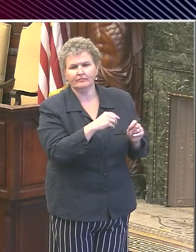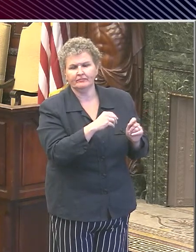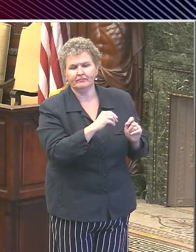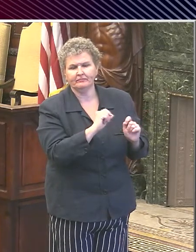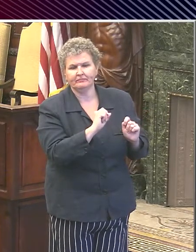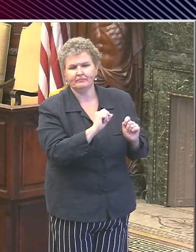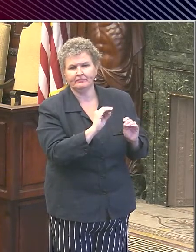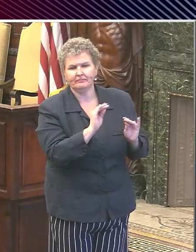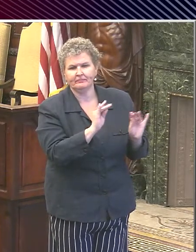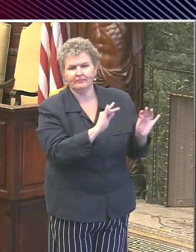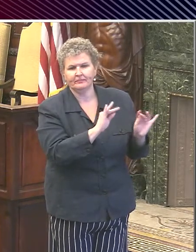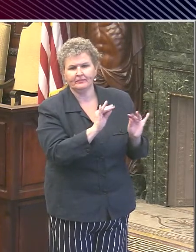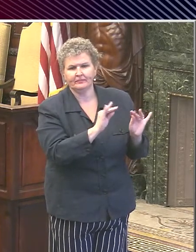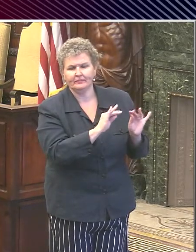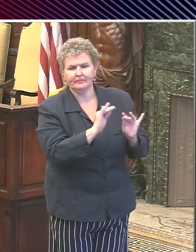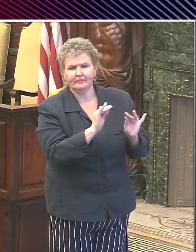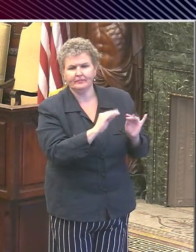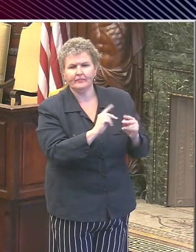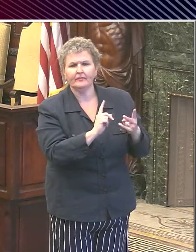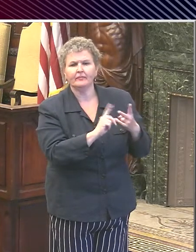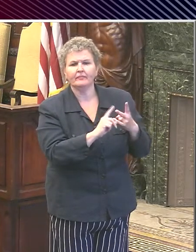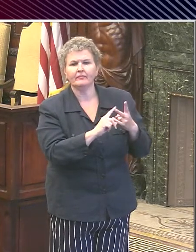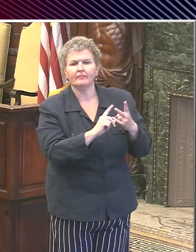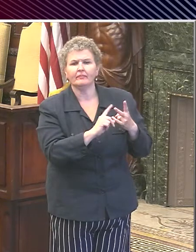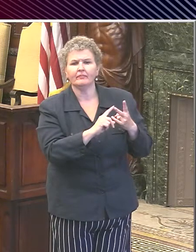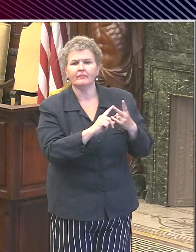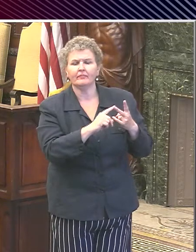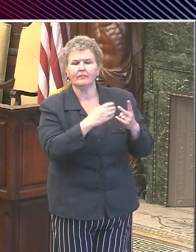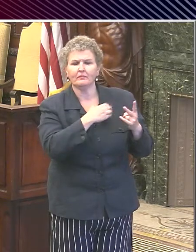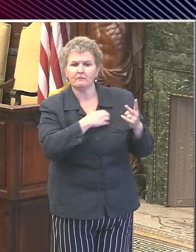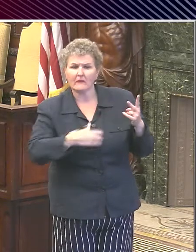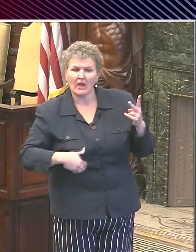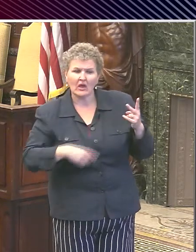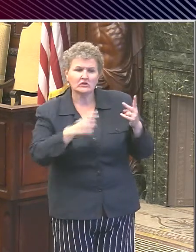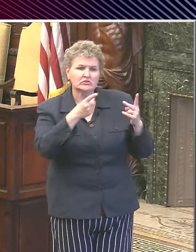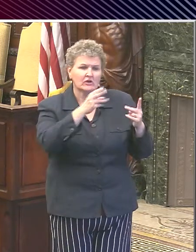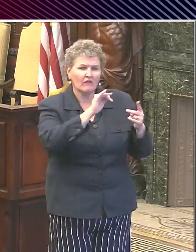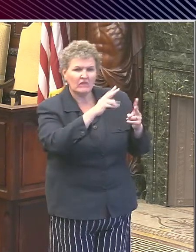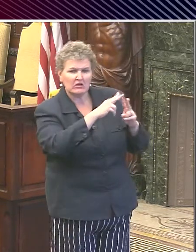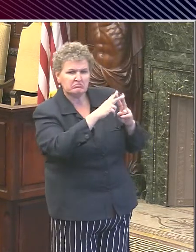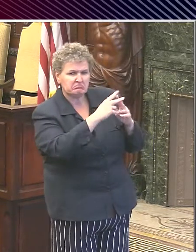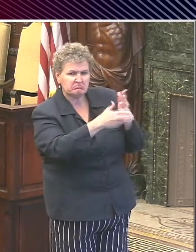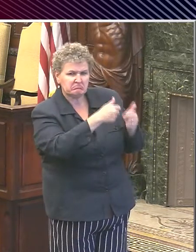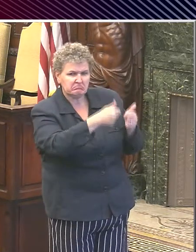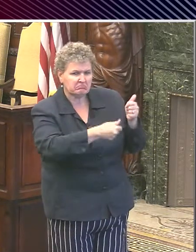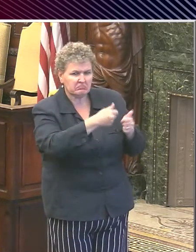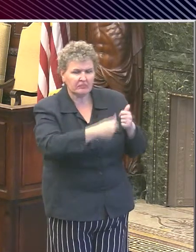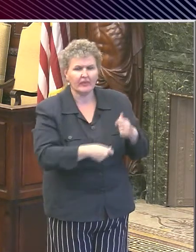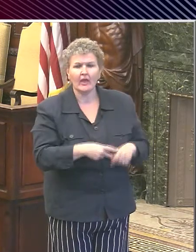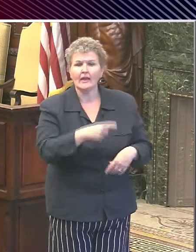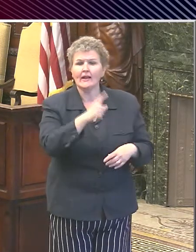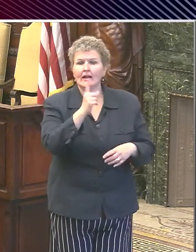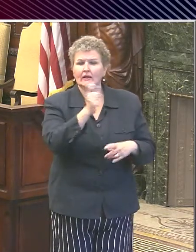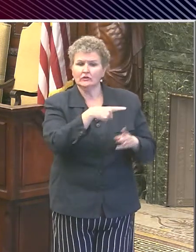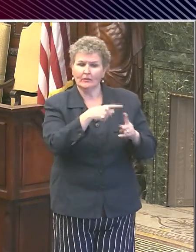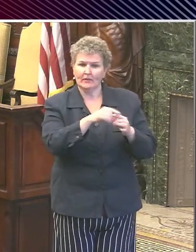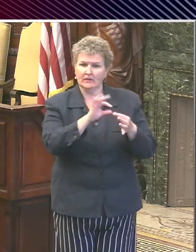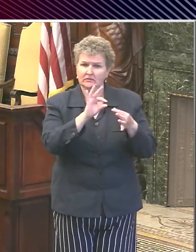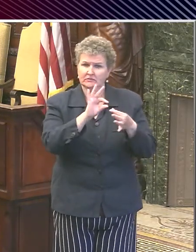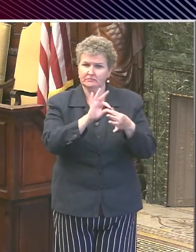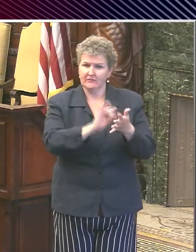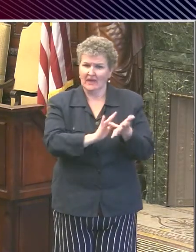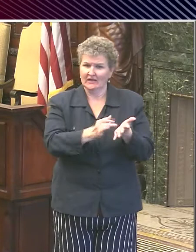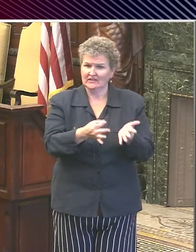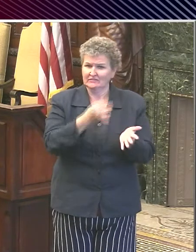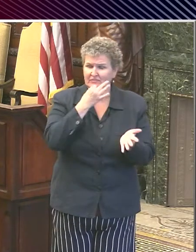The second question may be both for the mayor and for Dr. Farley. In Philadelphia, according to medical experts, there are serious racial disparities